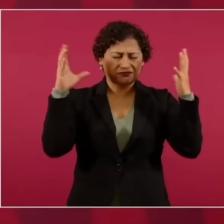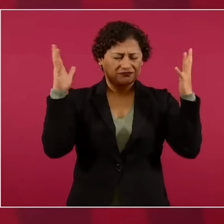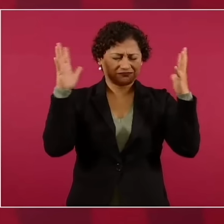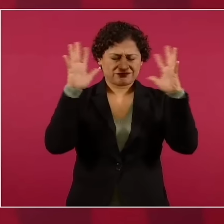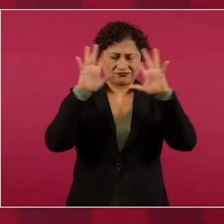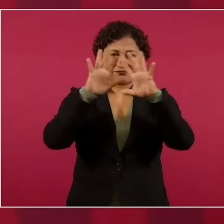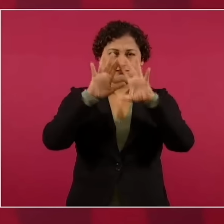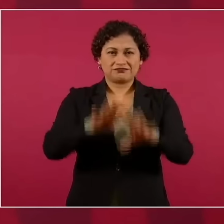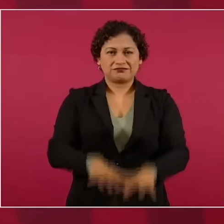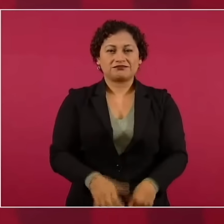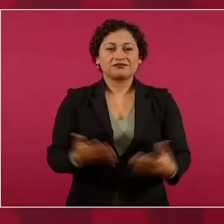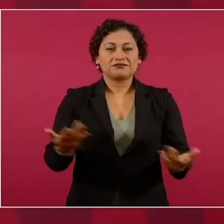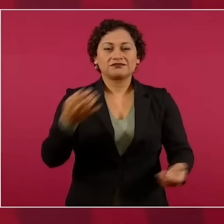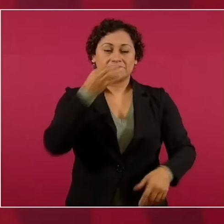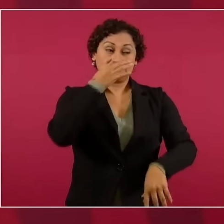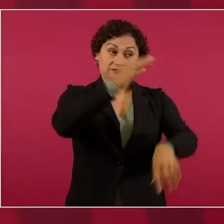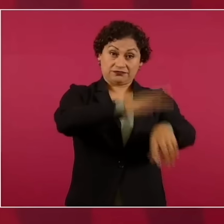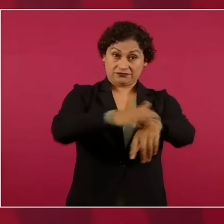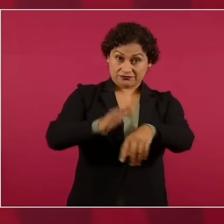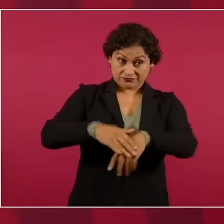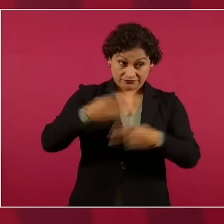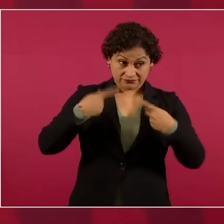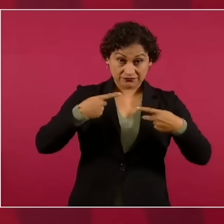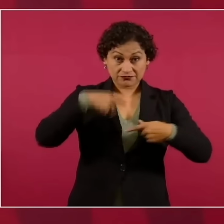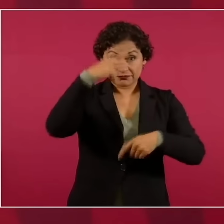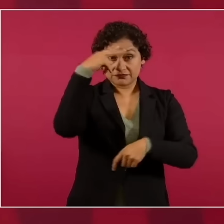Entonces, decirle a los mexicanos, no,